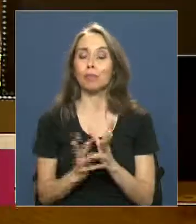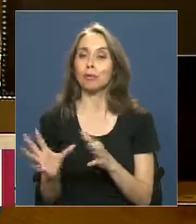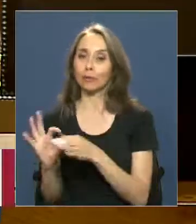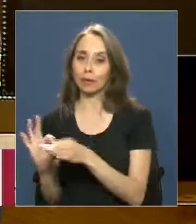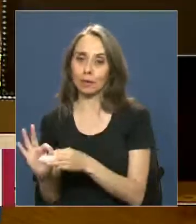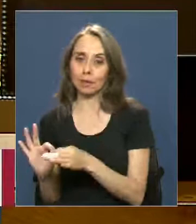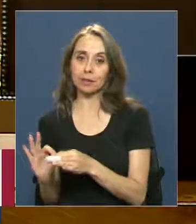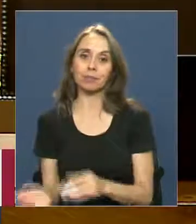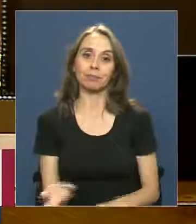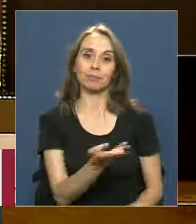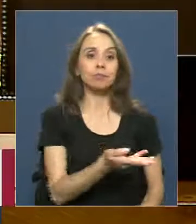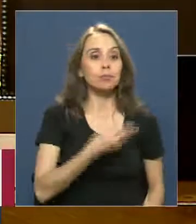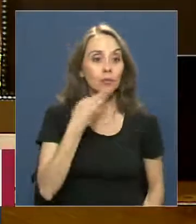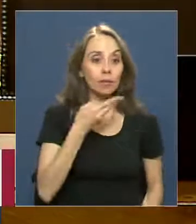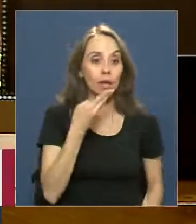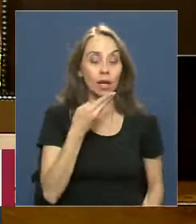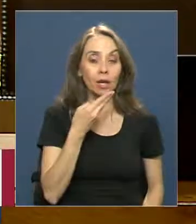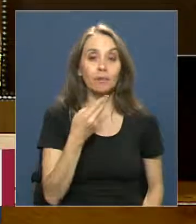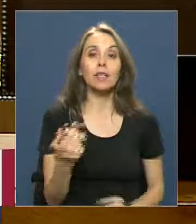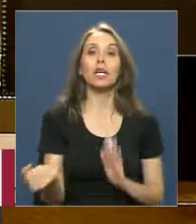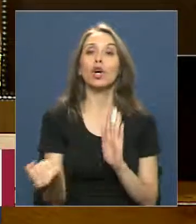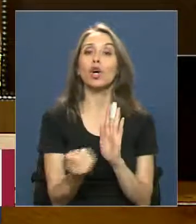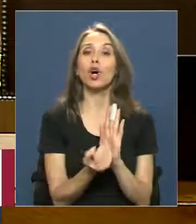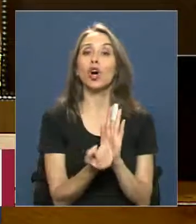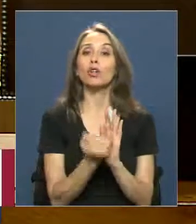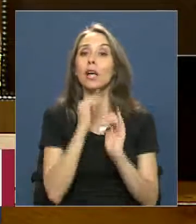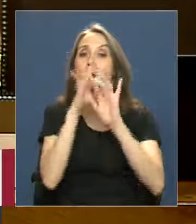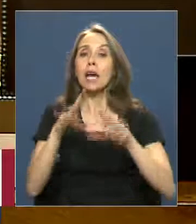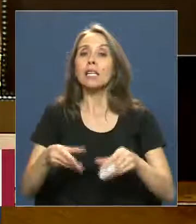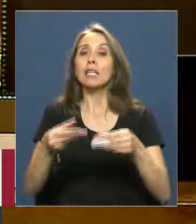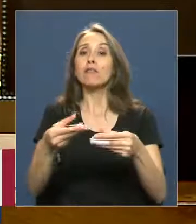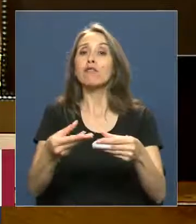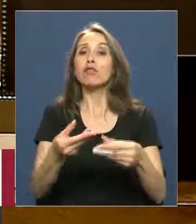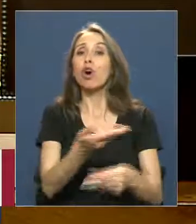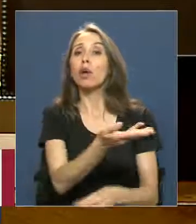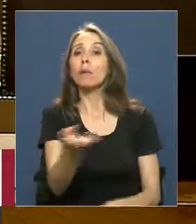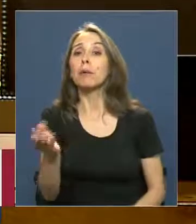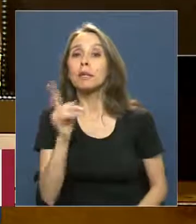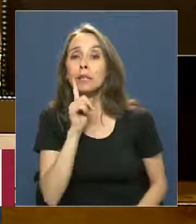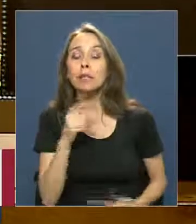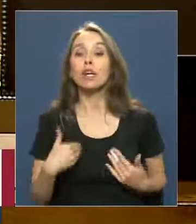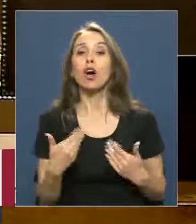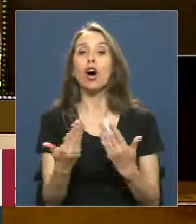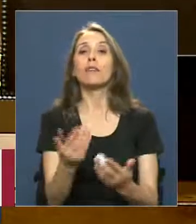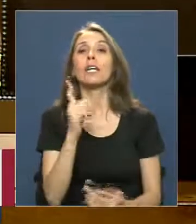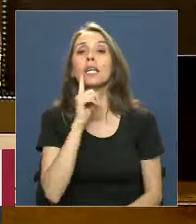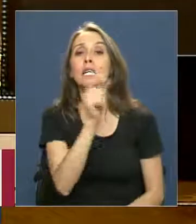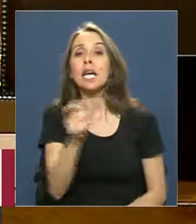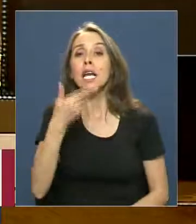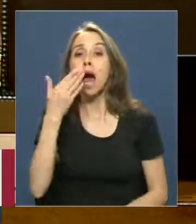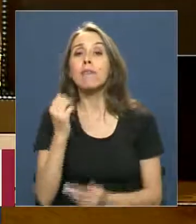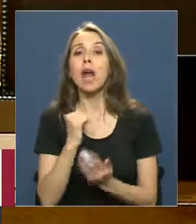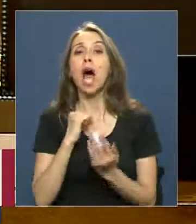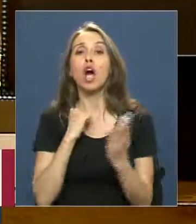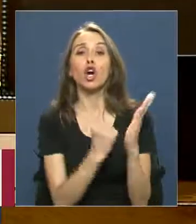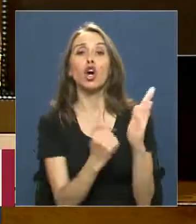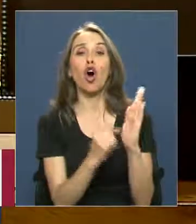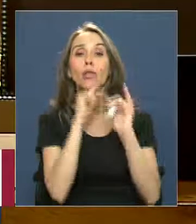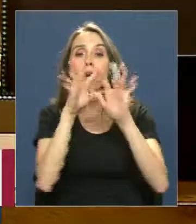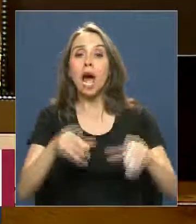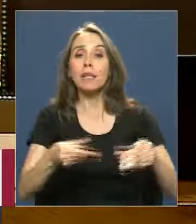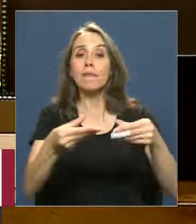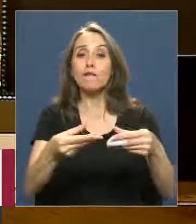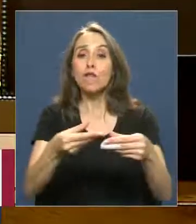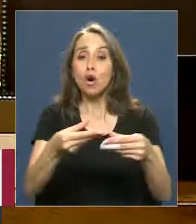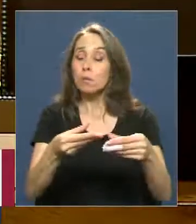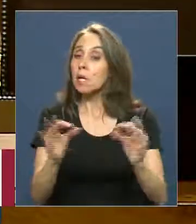Mirosevic. Ofrezco la palabra para hablar en contra de este informe. Ofrezco la palabra. Si no hubiese,